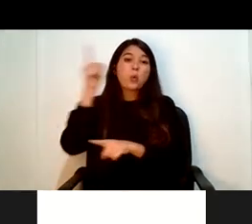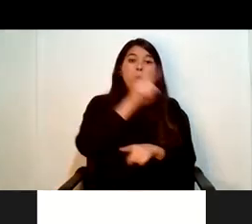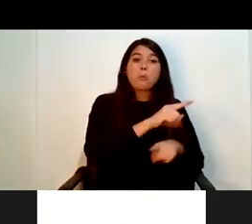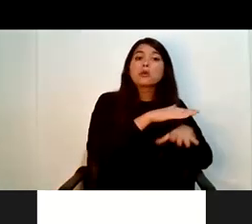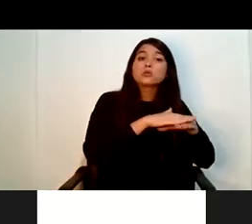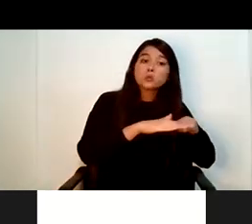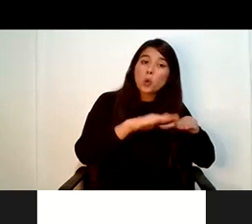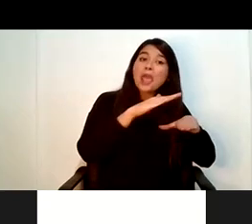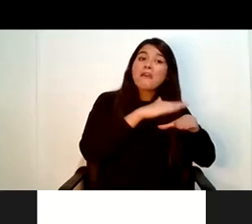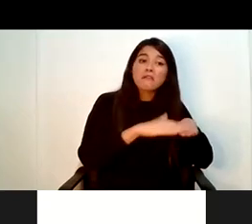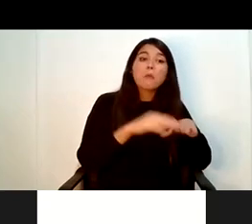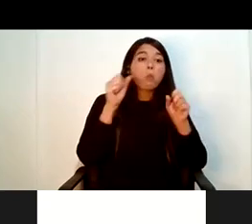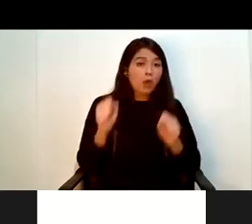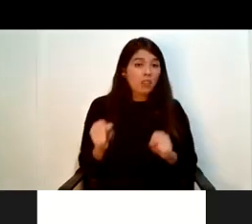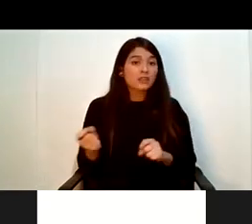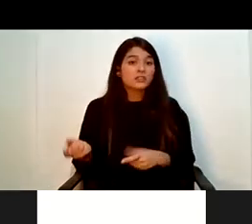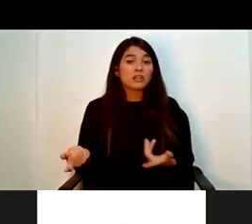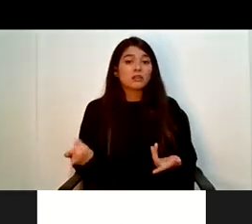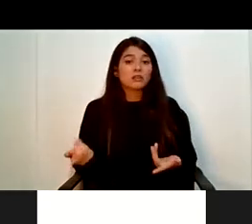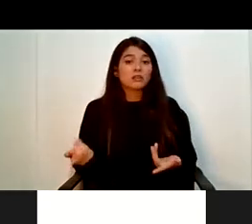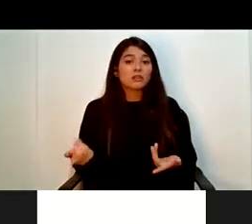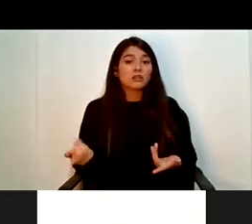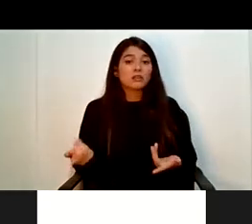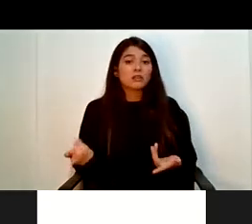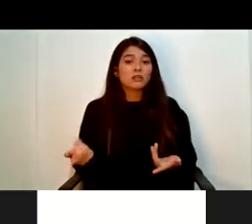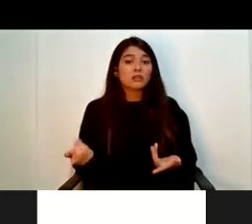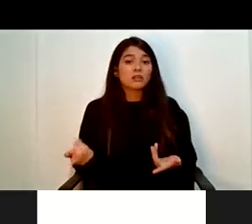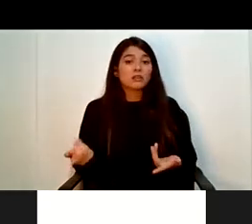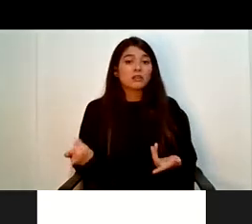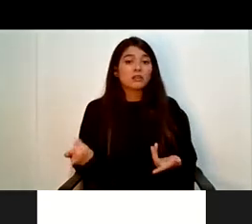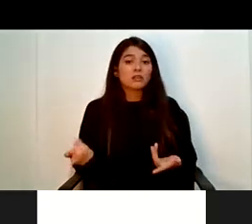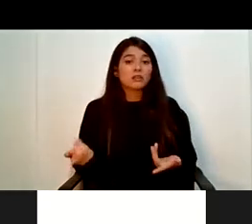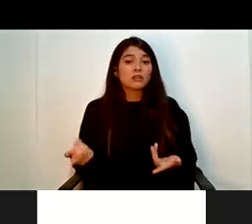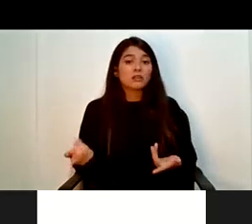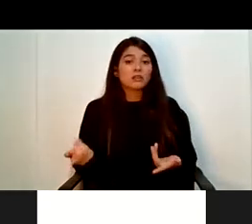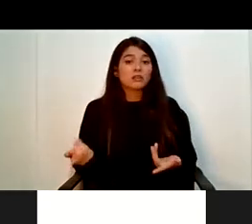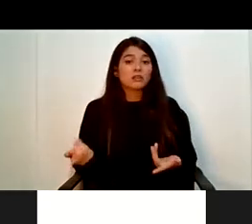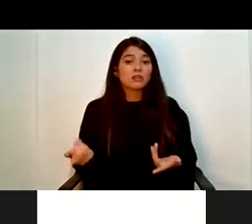Puede ser. Puede ser porque también el test